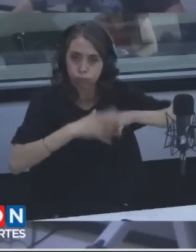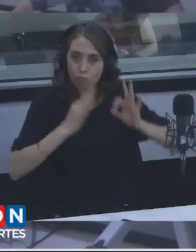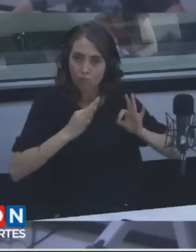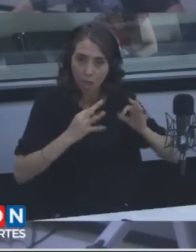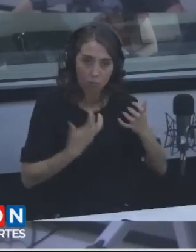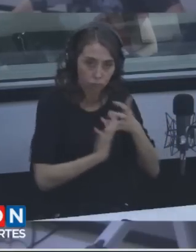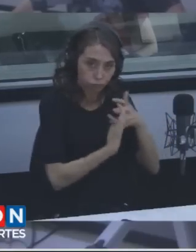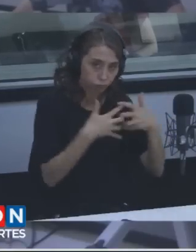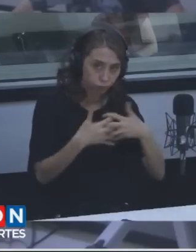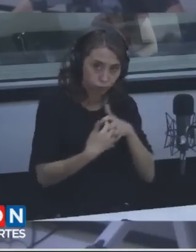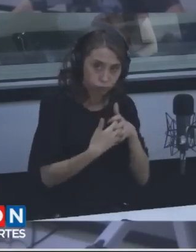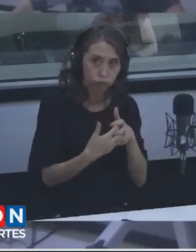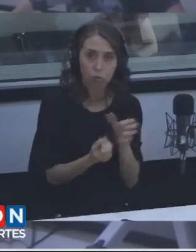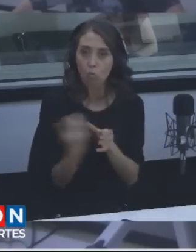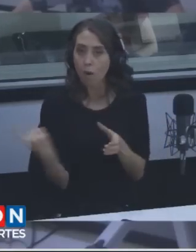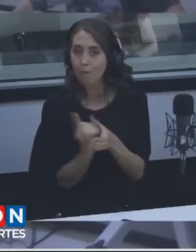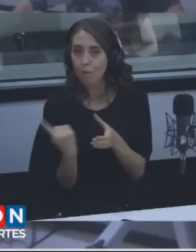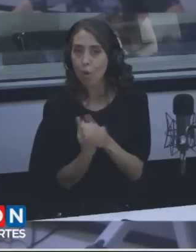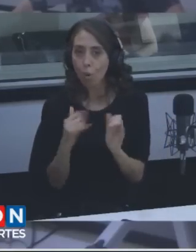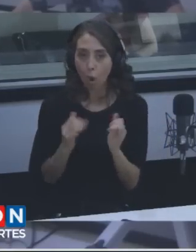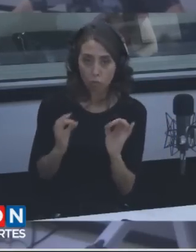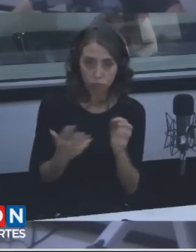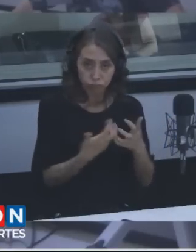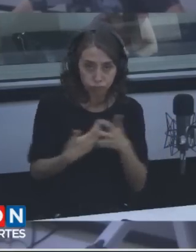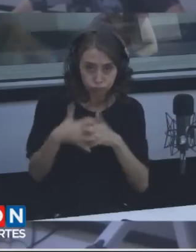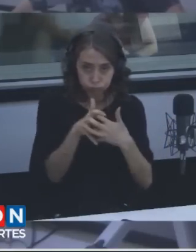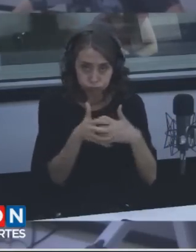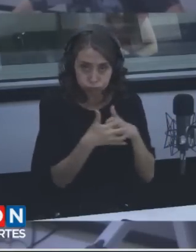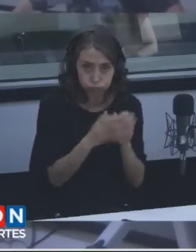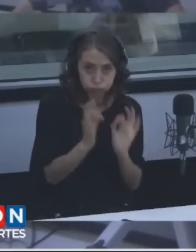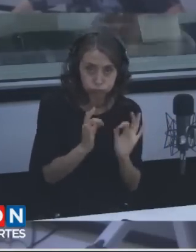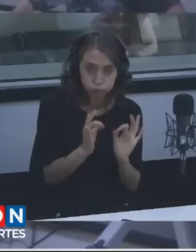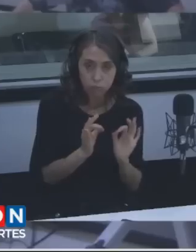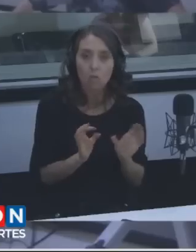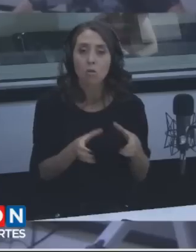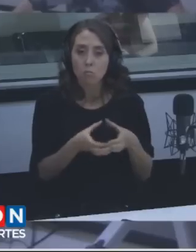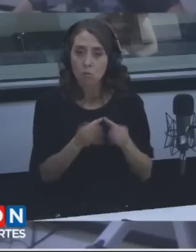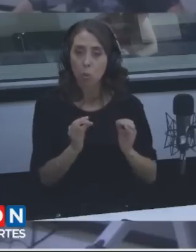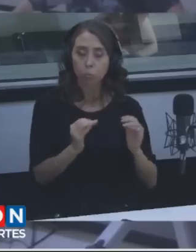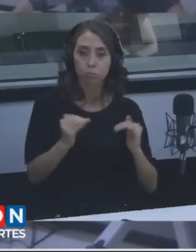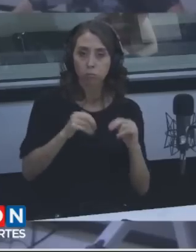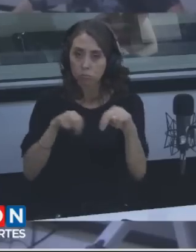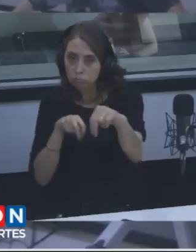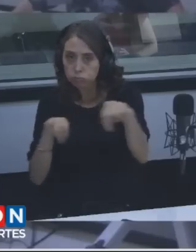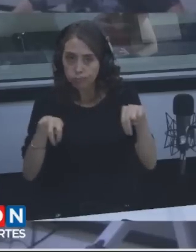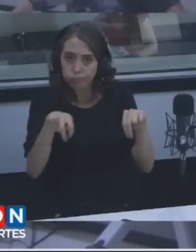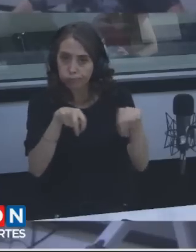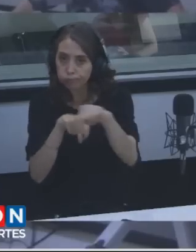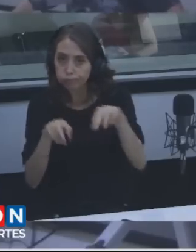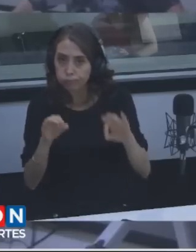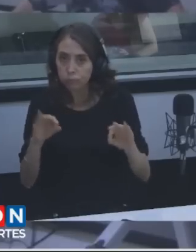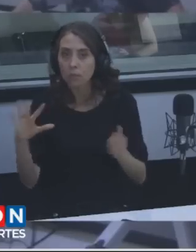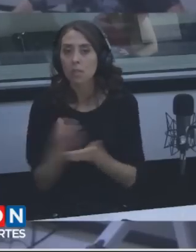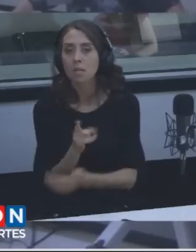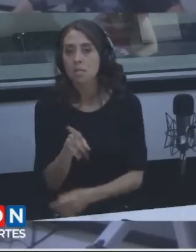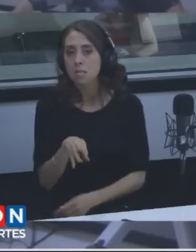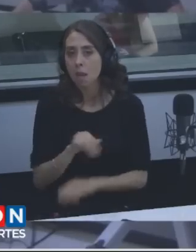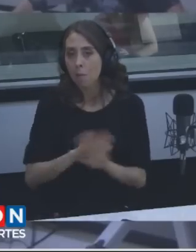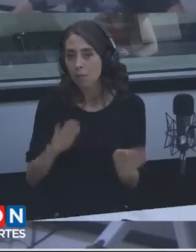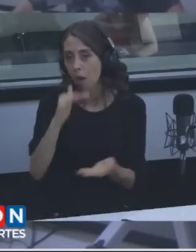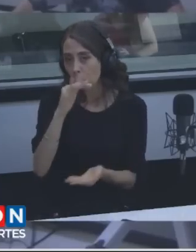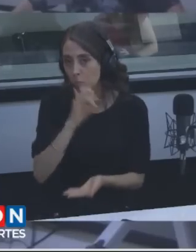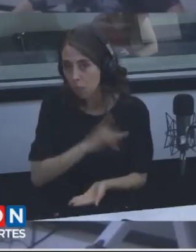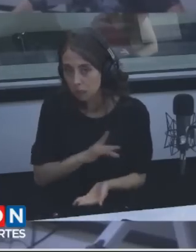una nueva forma con nuevos jugadores. Cuando encontramos esa forma hemos sido un equipo bastante equilibrado que logró una semifinal de Copa Chile, jugando